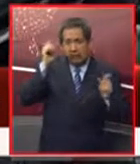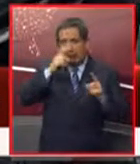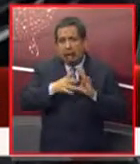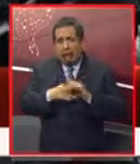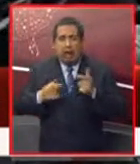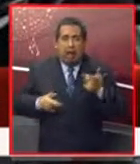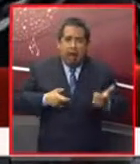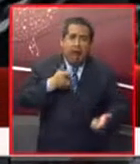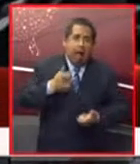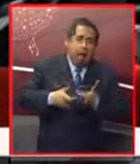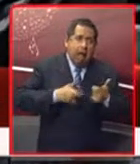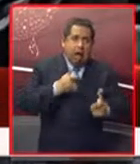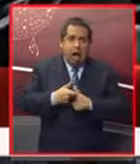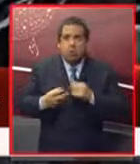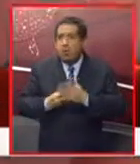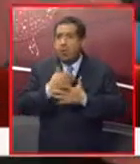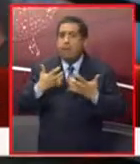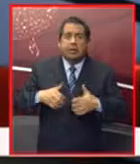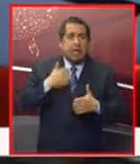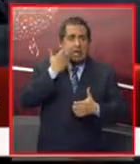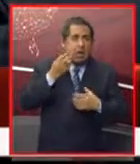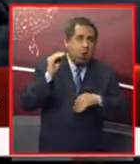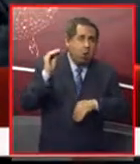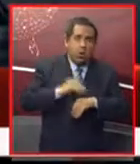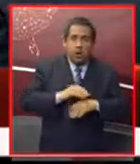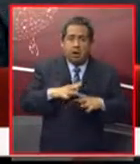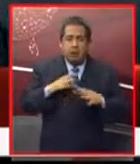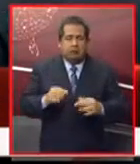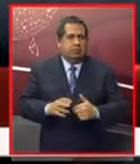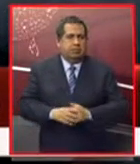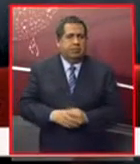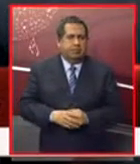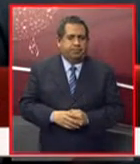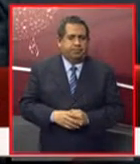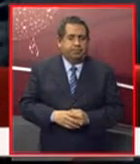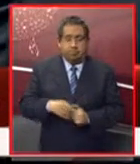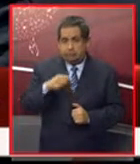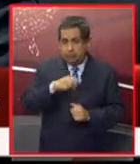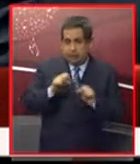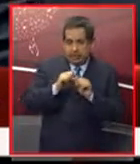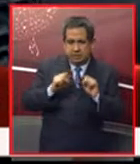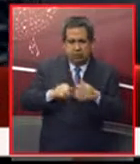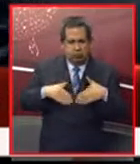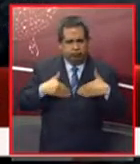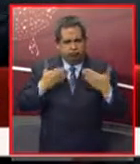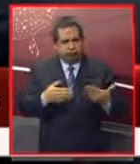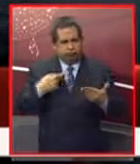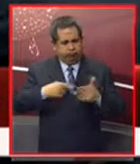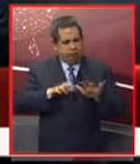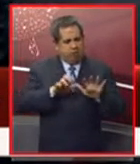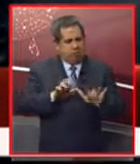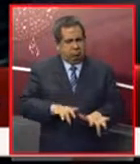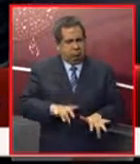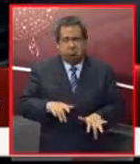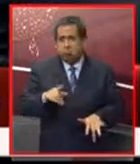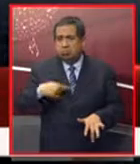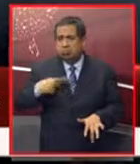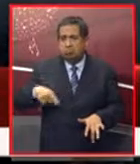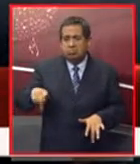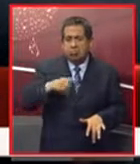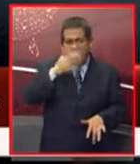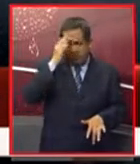económicas a las que se enfrentan las nuevas empresas. Será un sistema confiable, pues los emprendedores deberán emplear